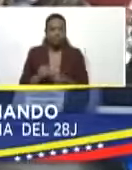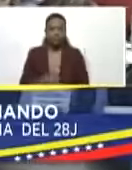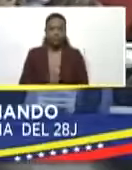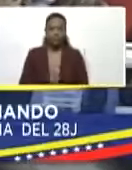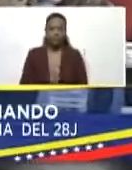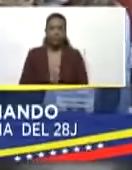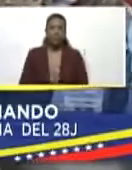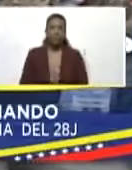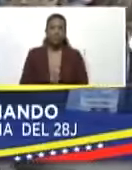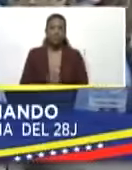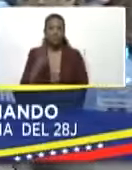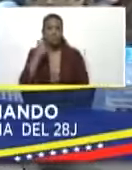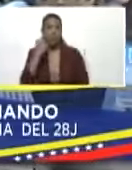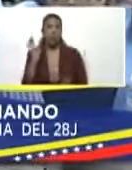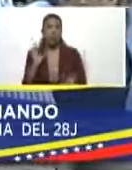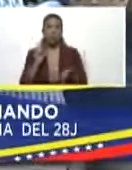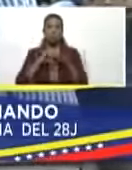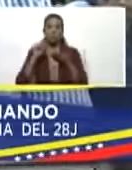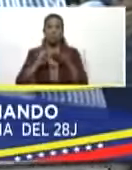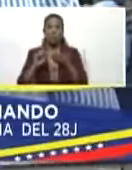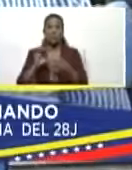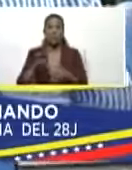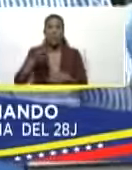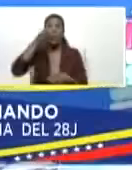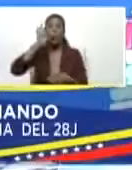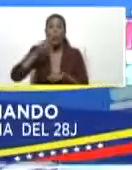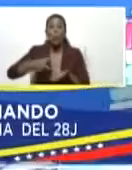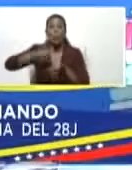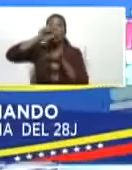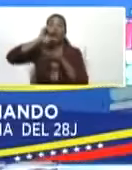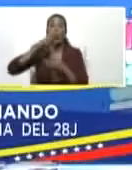Me agarraste fuera de base aquí, tomándome mi jugo verde.